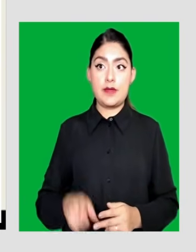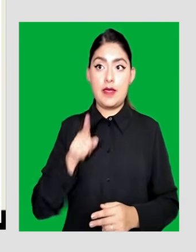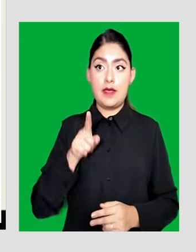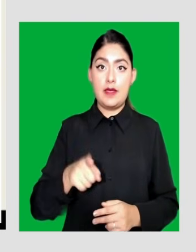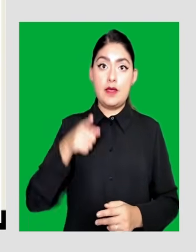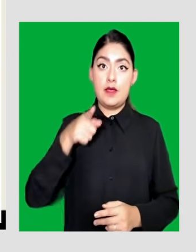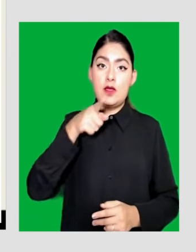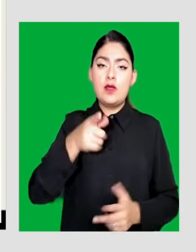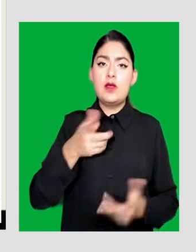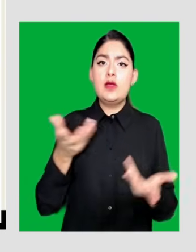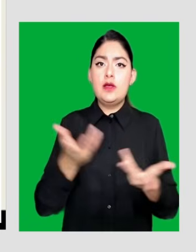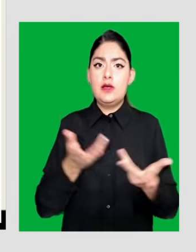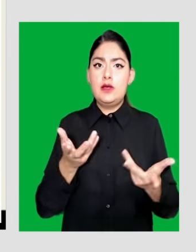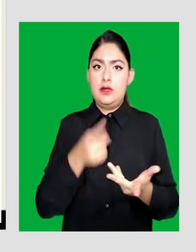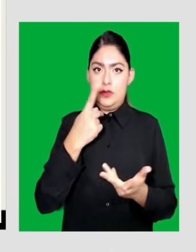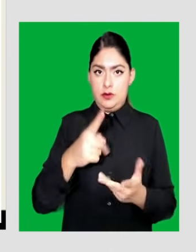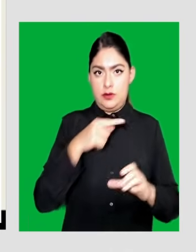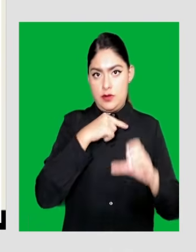ejercicio.